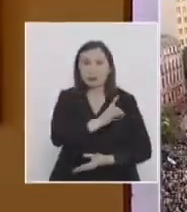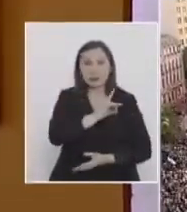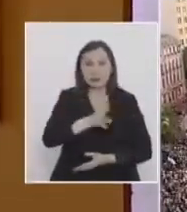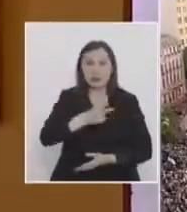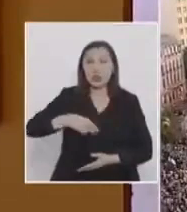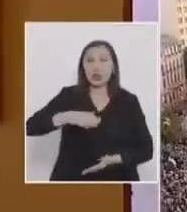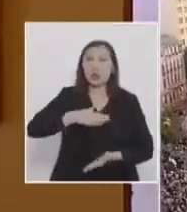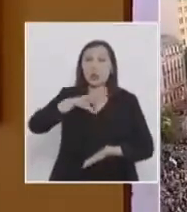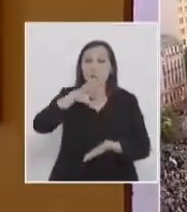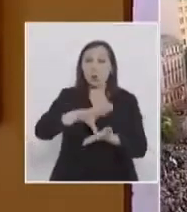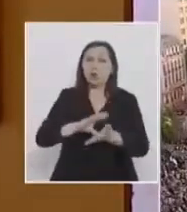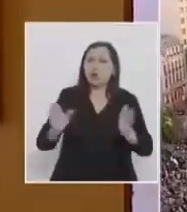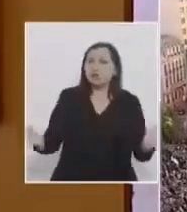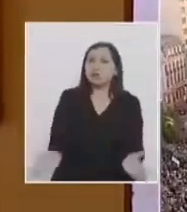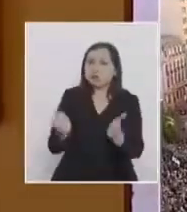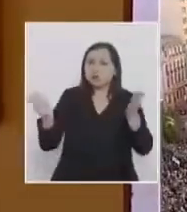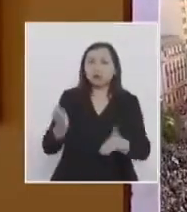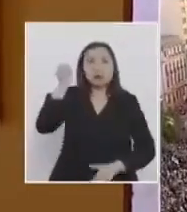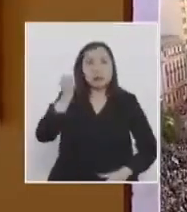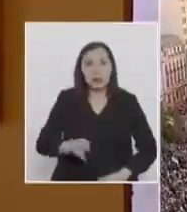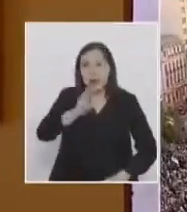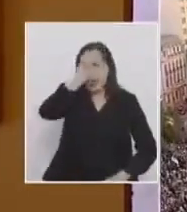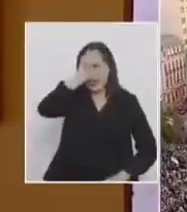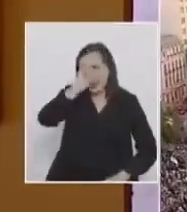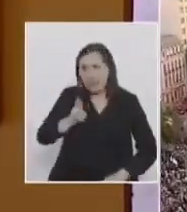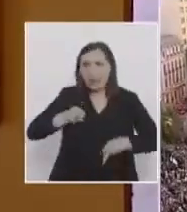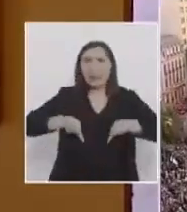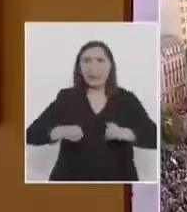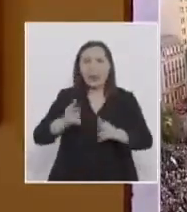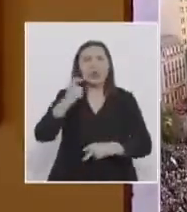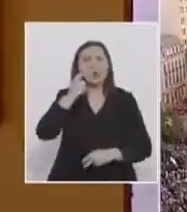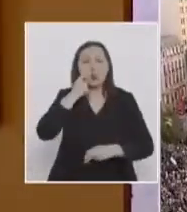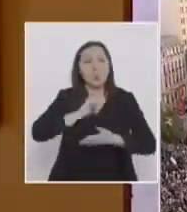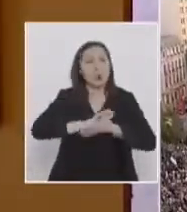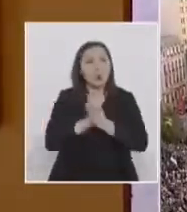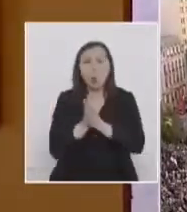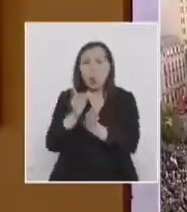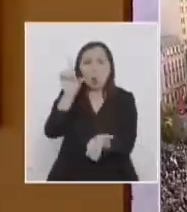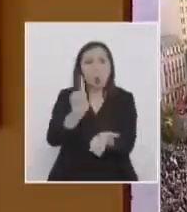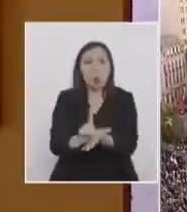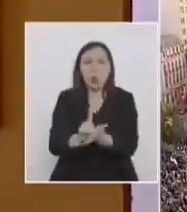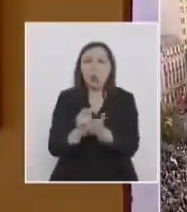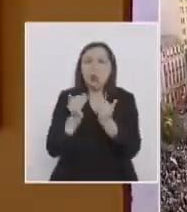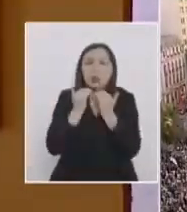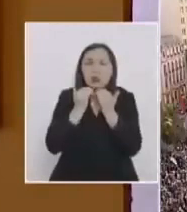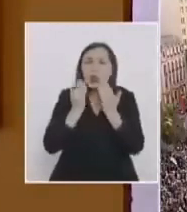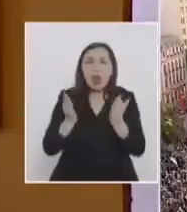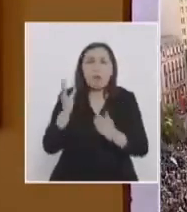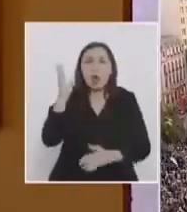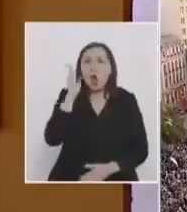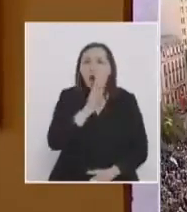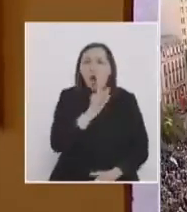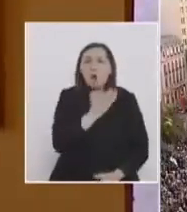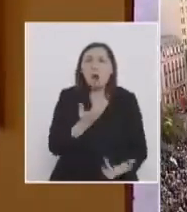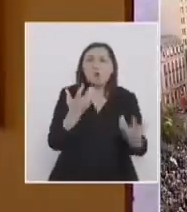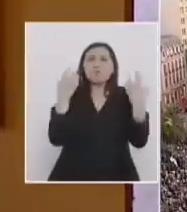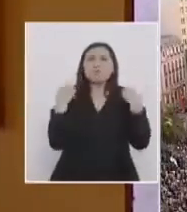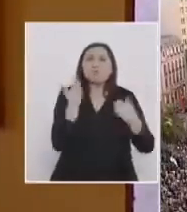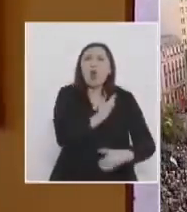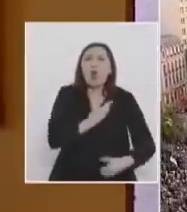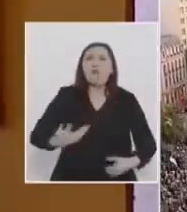país, promoverá siempre el respeto de los derechos humanos en todo lugar y sin importar el color del gobierno que los